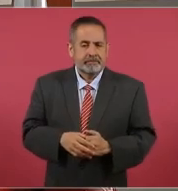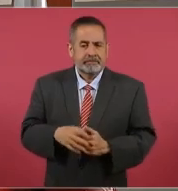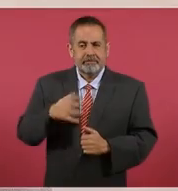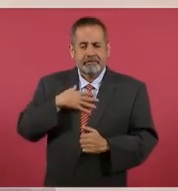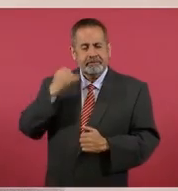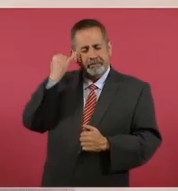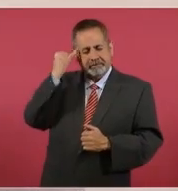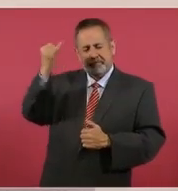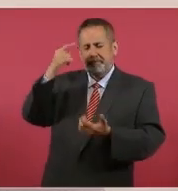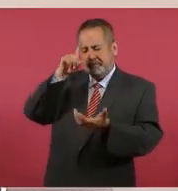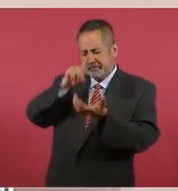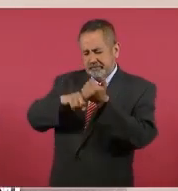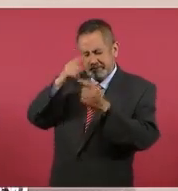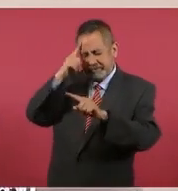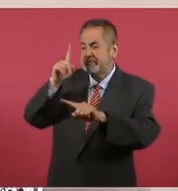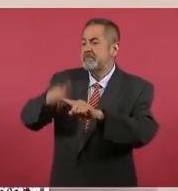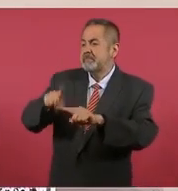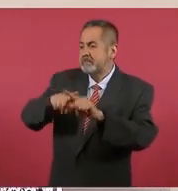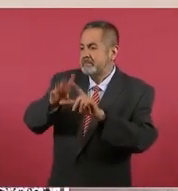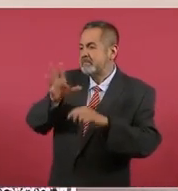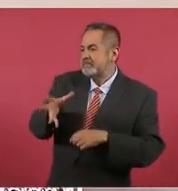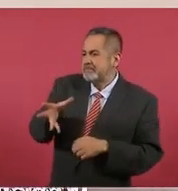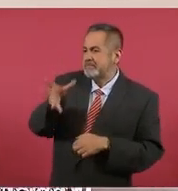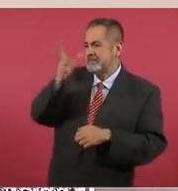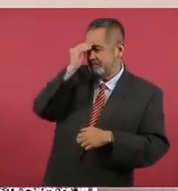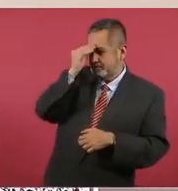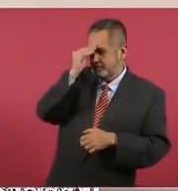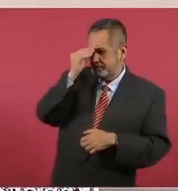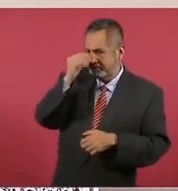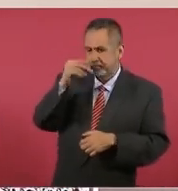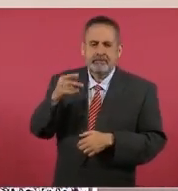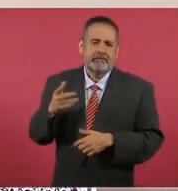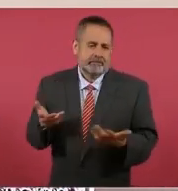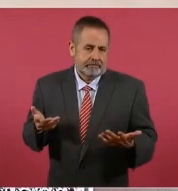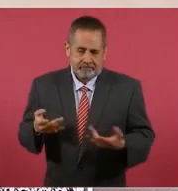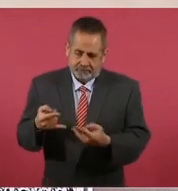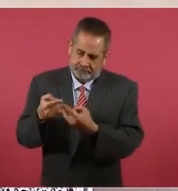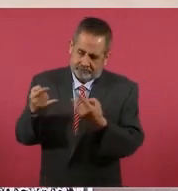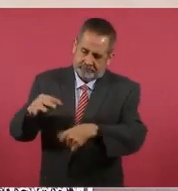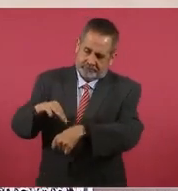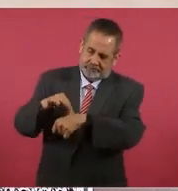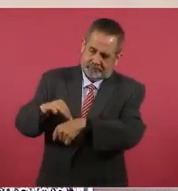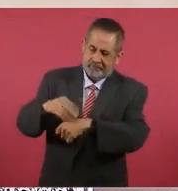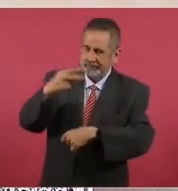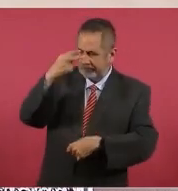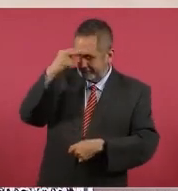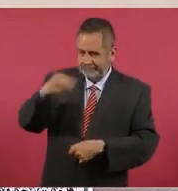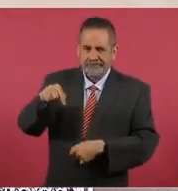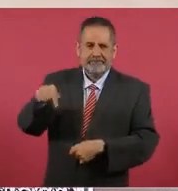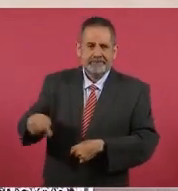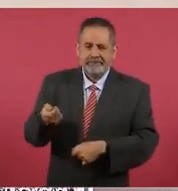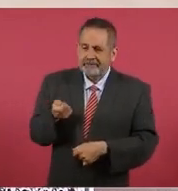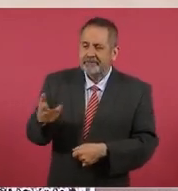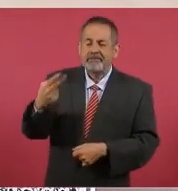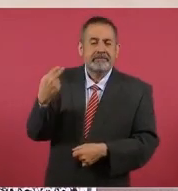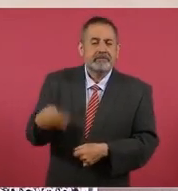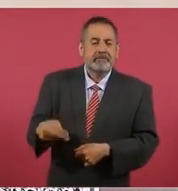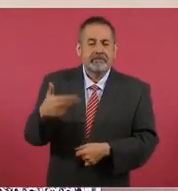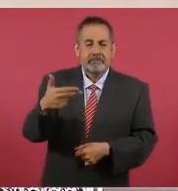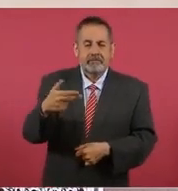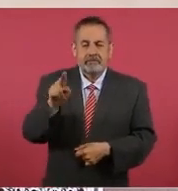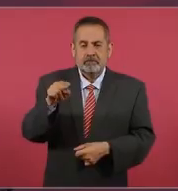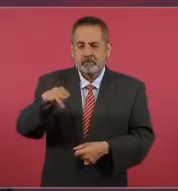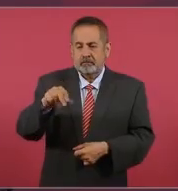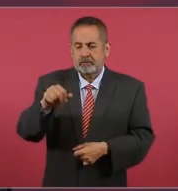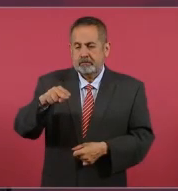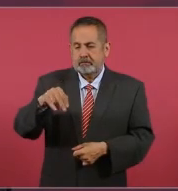mi pensamiento? ¿En qué me inspiro? Pues en lo que yo llamo humanismo mexicano.